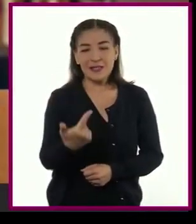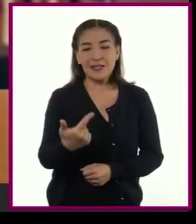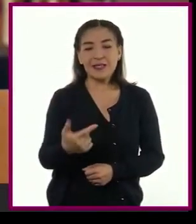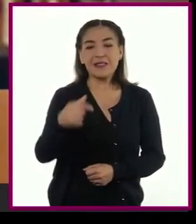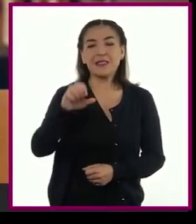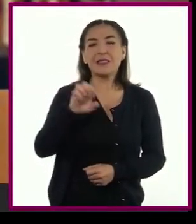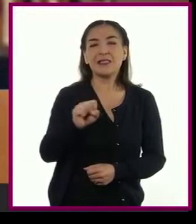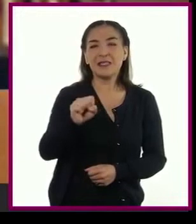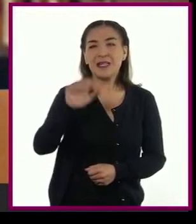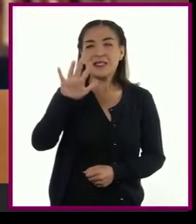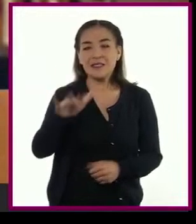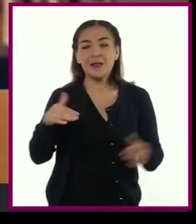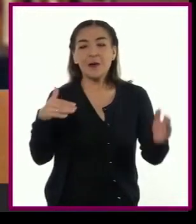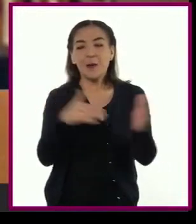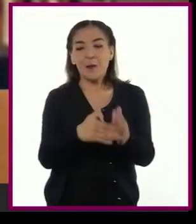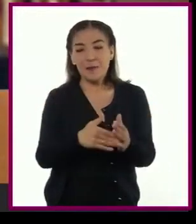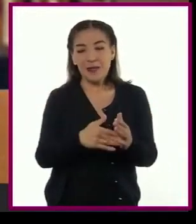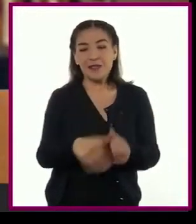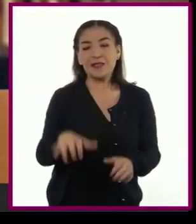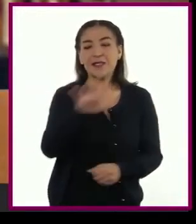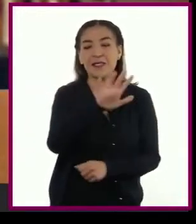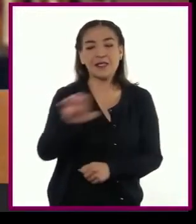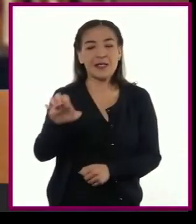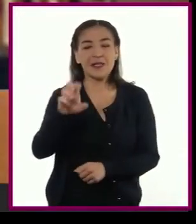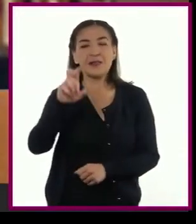257 y